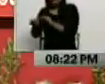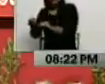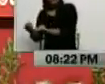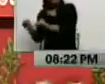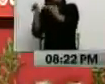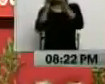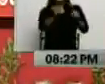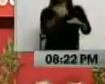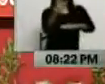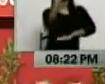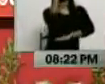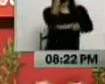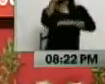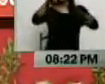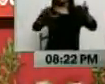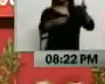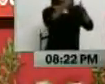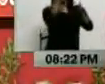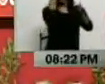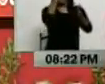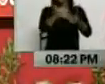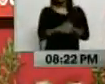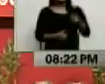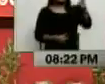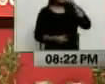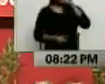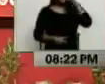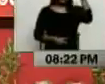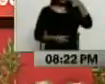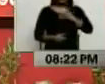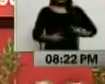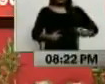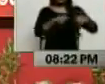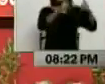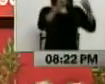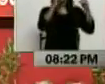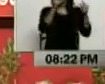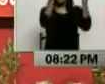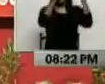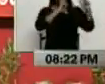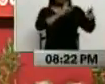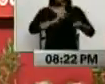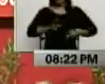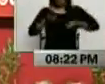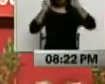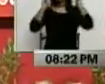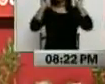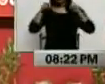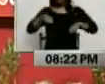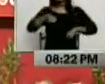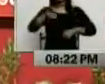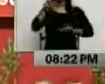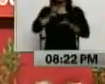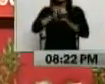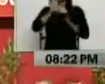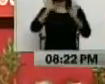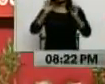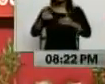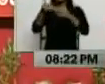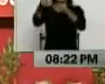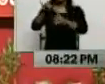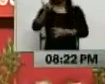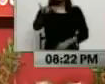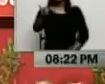nacional el presidente maduro Per bueno más rápido que ya autorizó